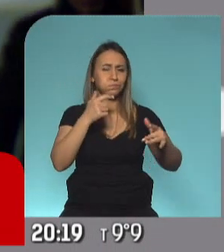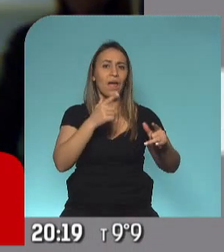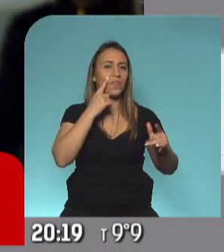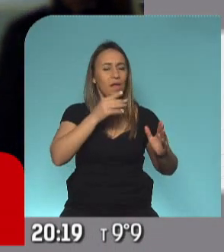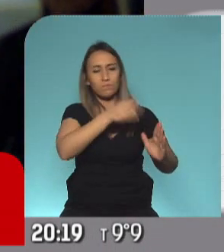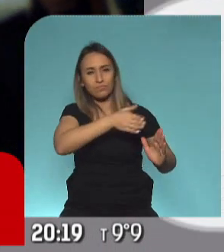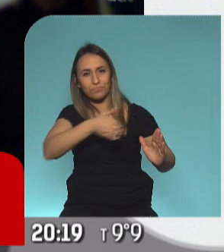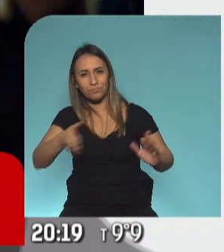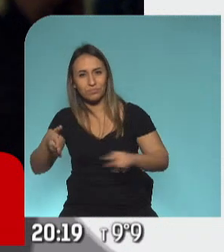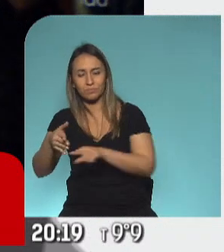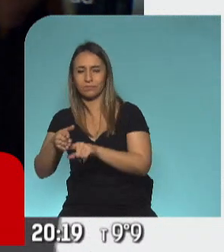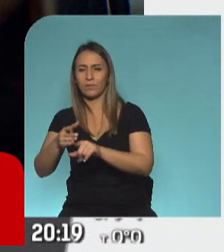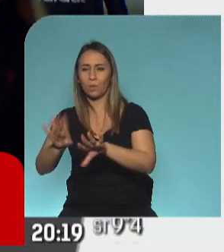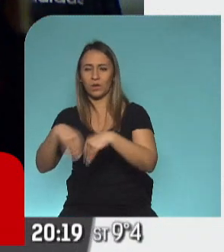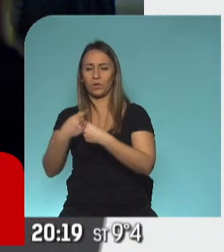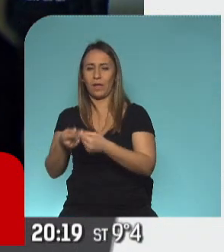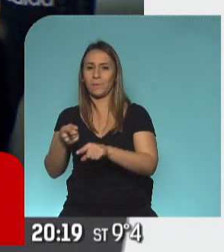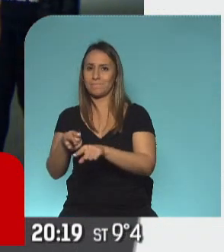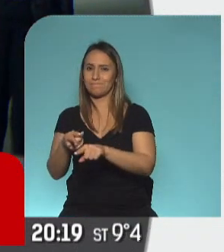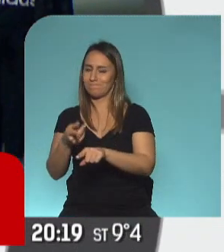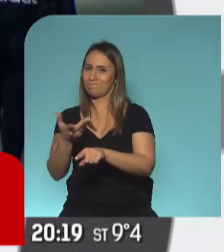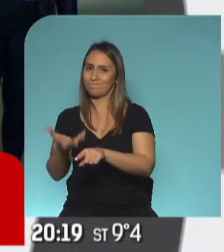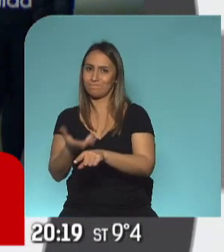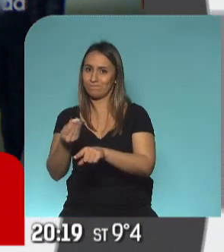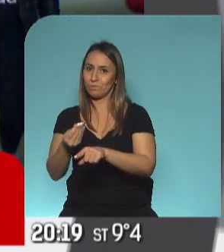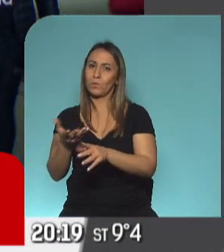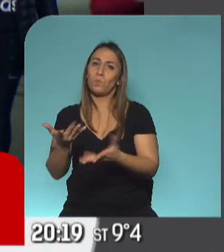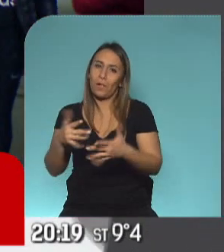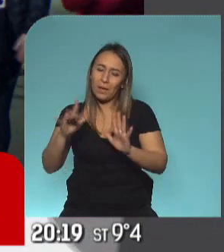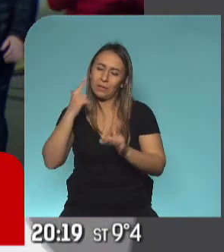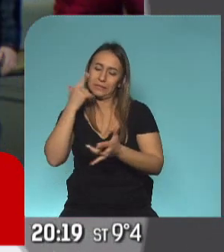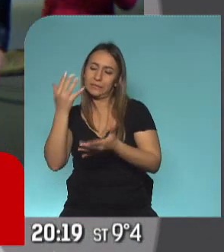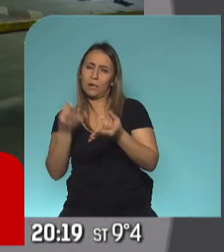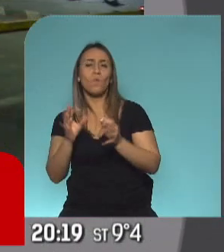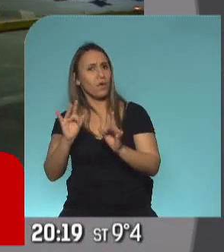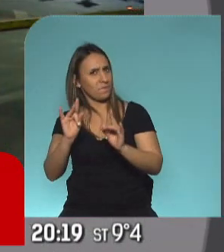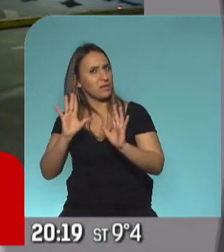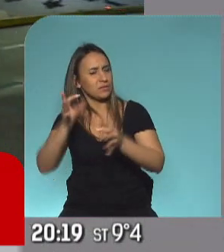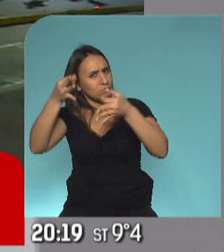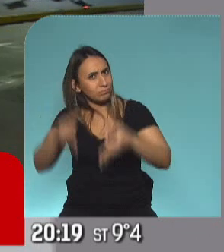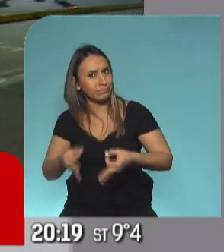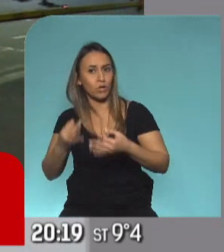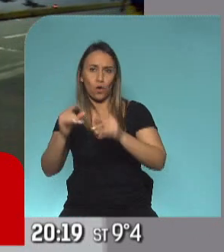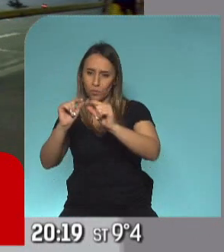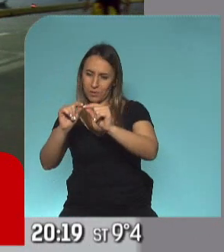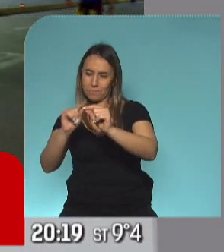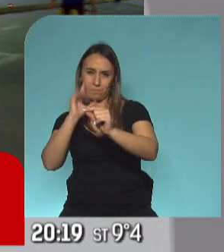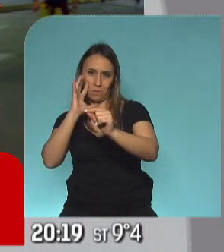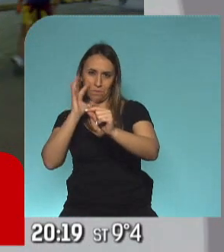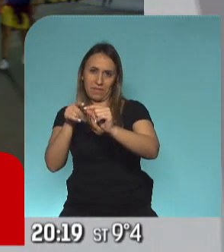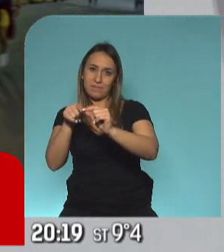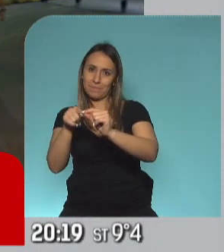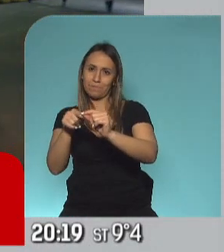días, sí podemos tomar cierta dimensión, parcial dimensión, porque es muy difícil, pero bueno, los números ayudan a